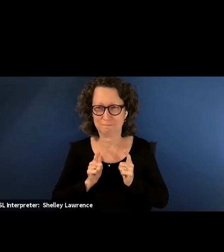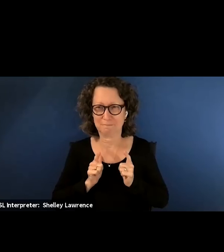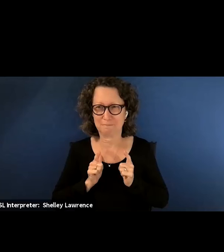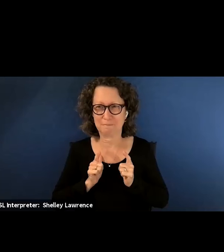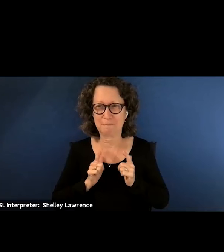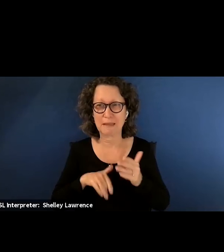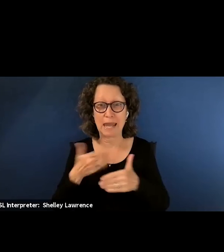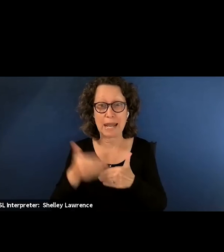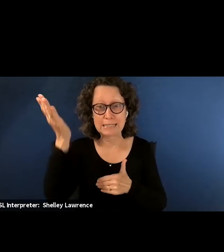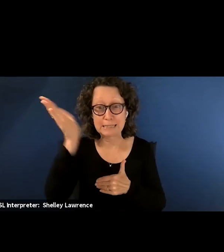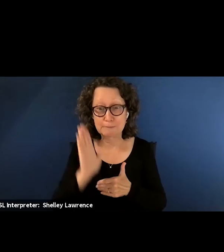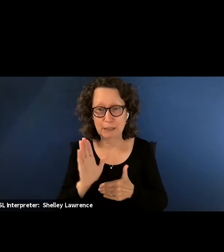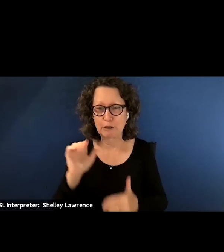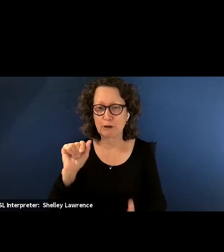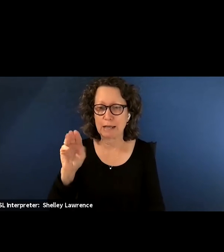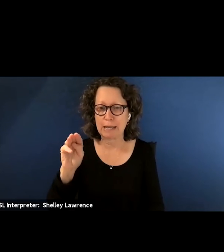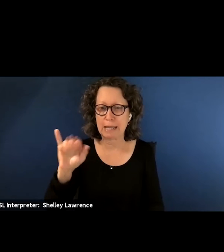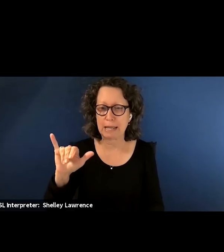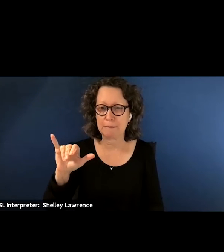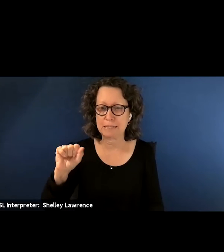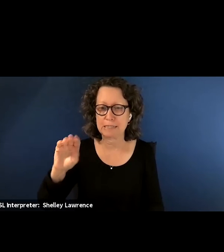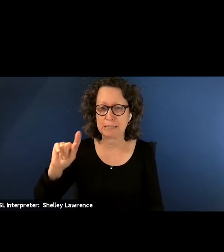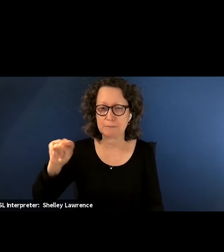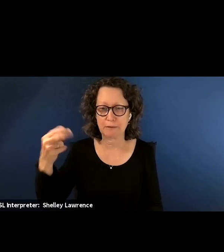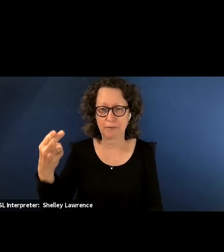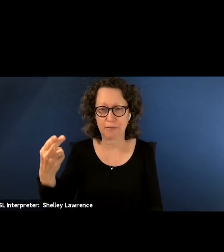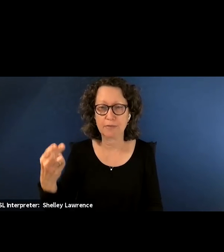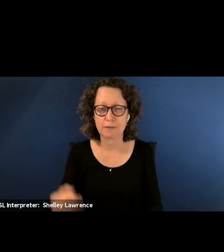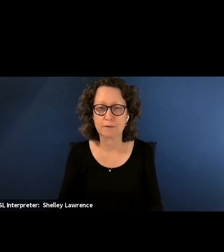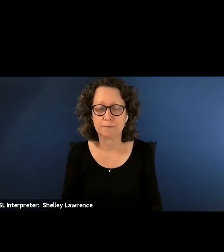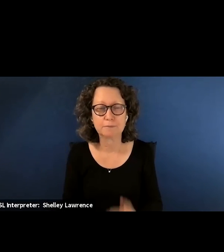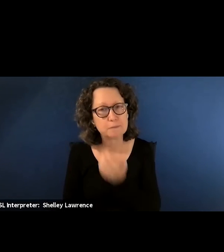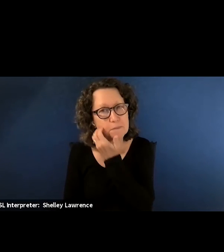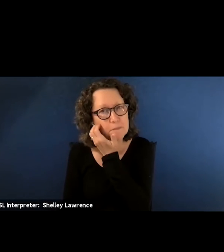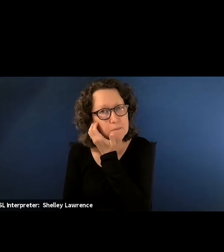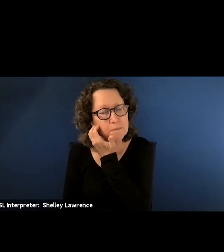Gracias. La próxima persona es Amy Smith.